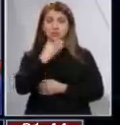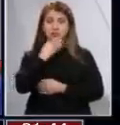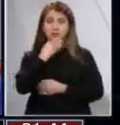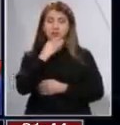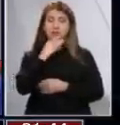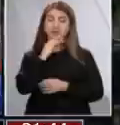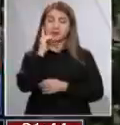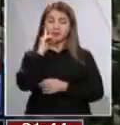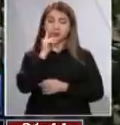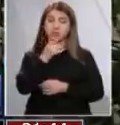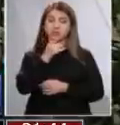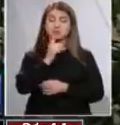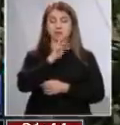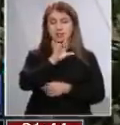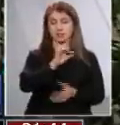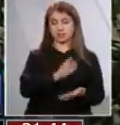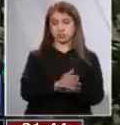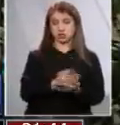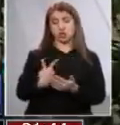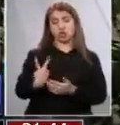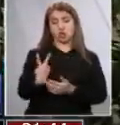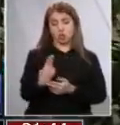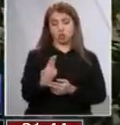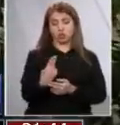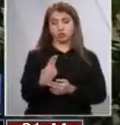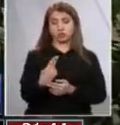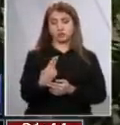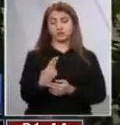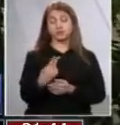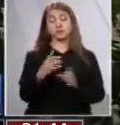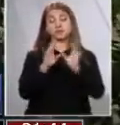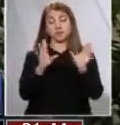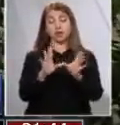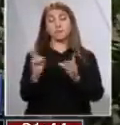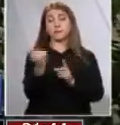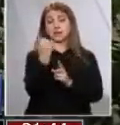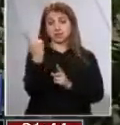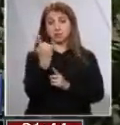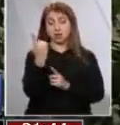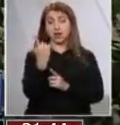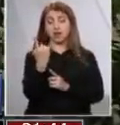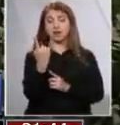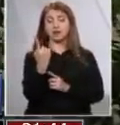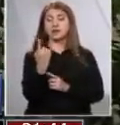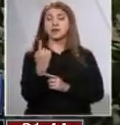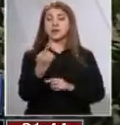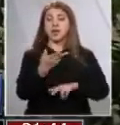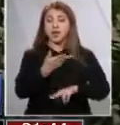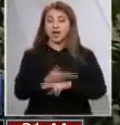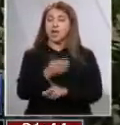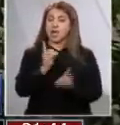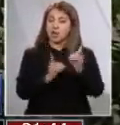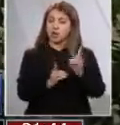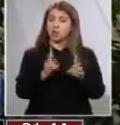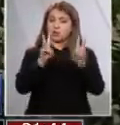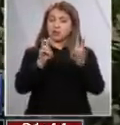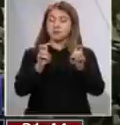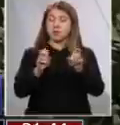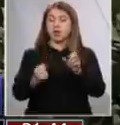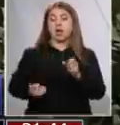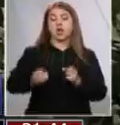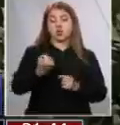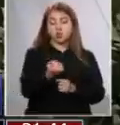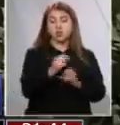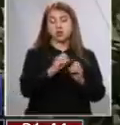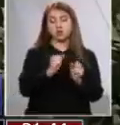que decir? Bueno, en esto precisamente en lo particular, lo más probable es que exista algún tipo de aporte o